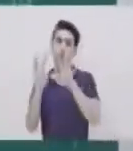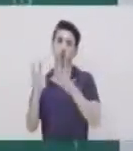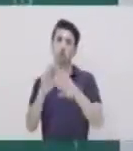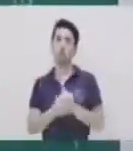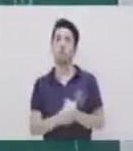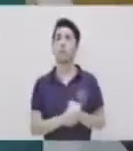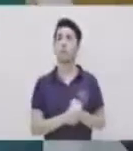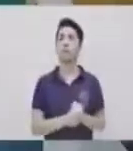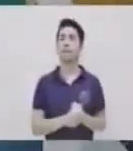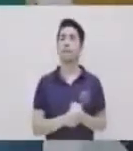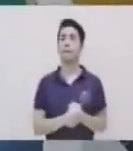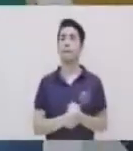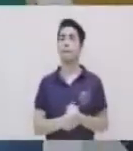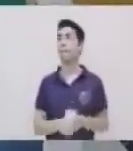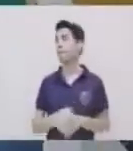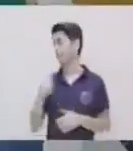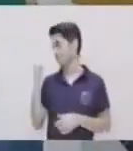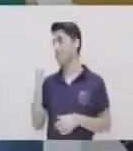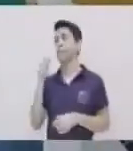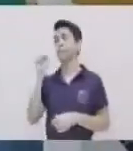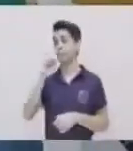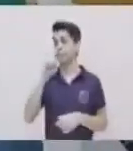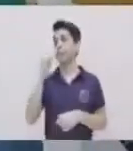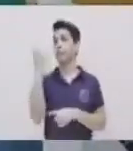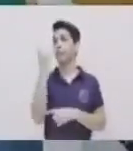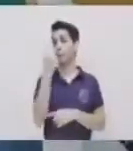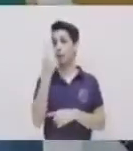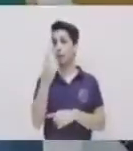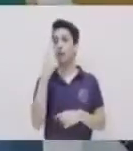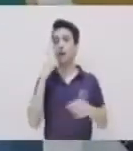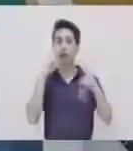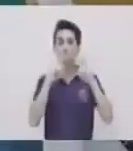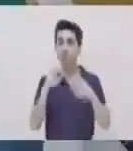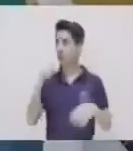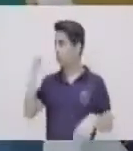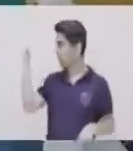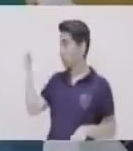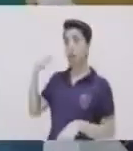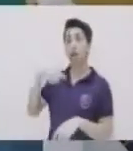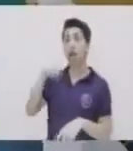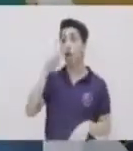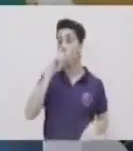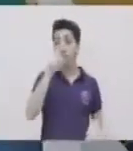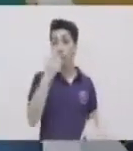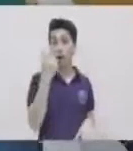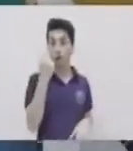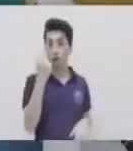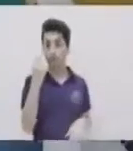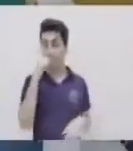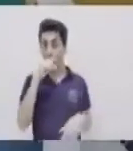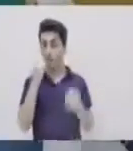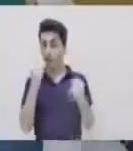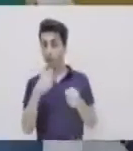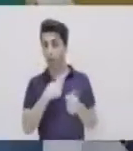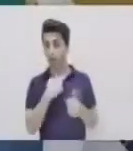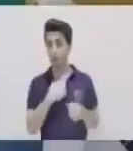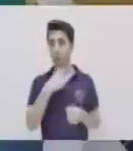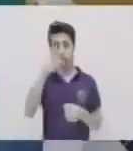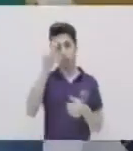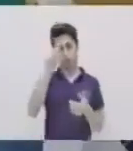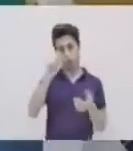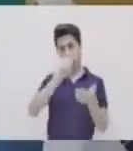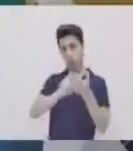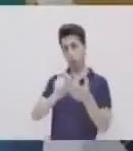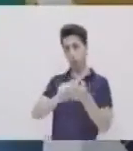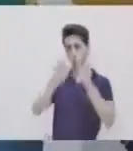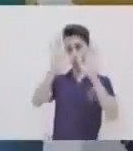8. Entonces, es importante que realicemos los que no hice acá para profundizar un poco